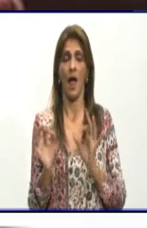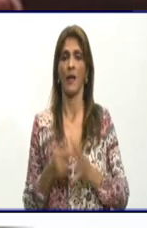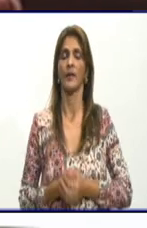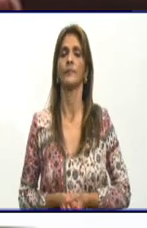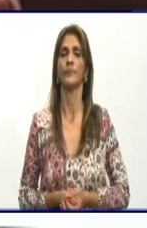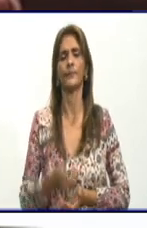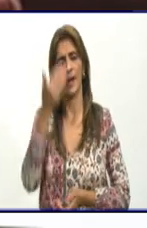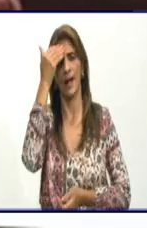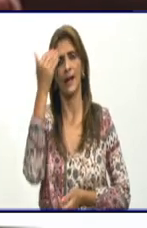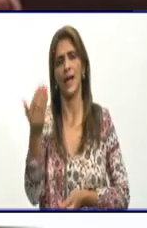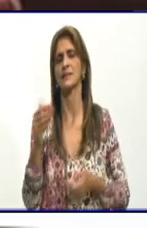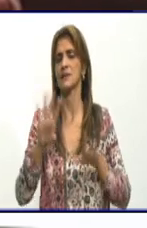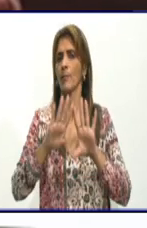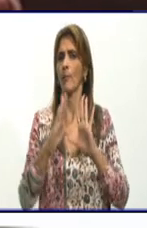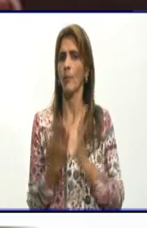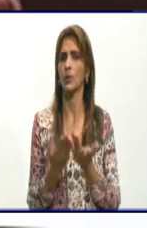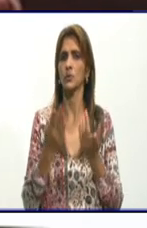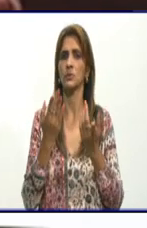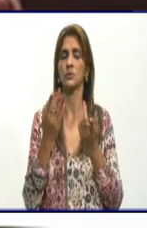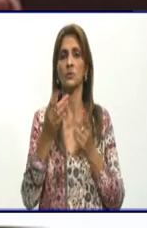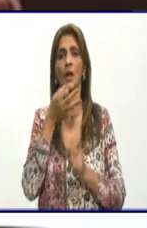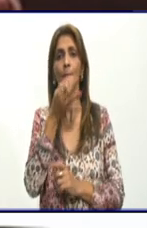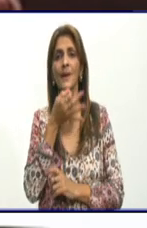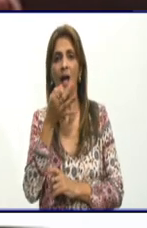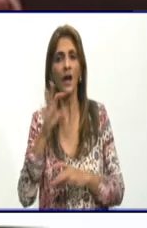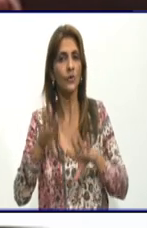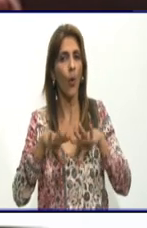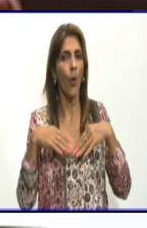el tema de la focalidad del mosquito Aedes aegypti en la